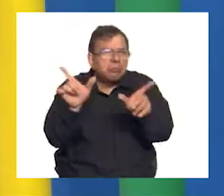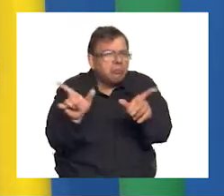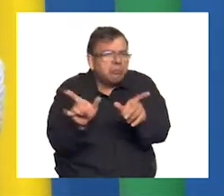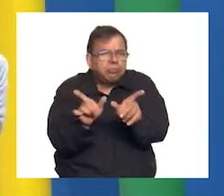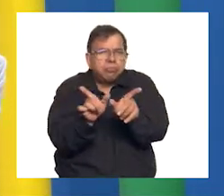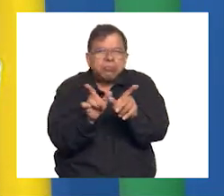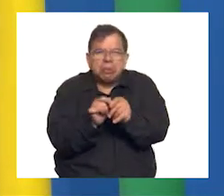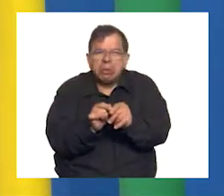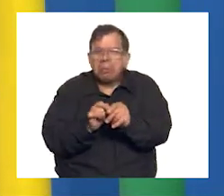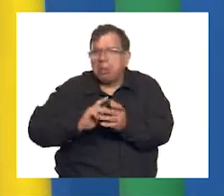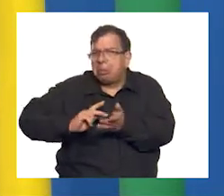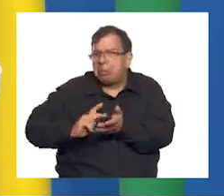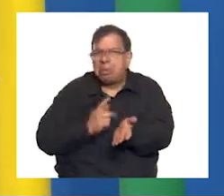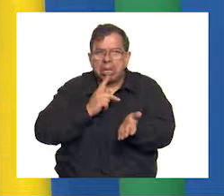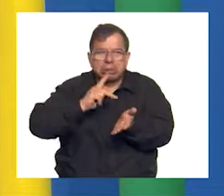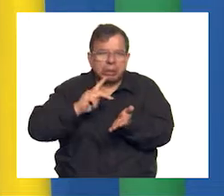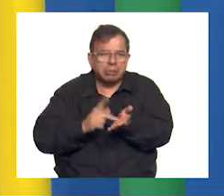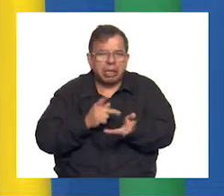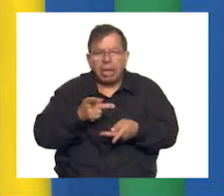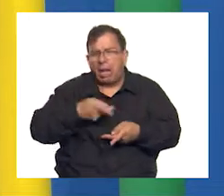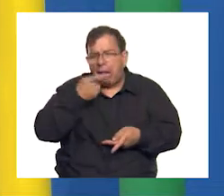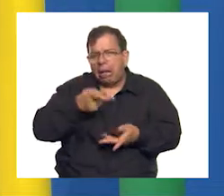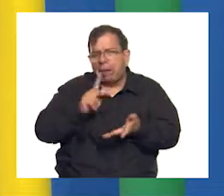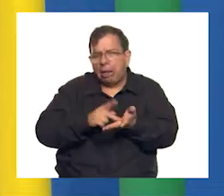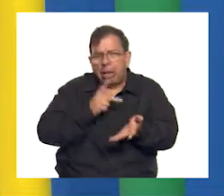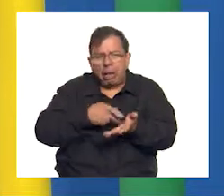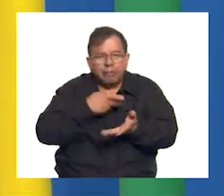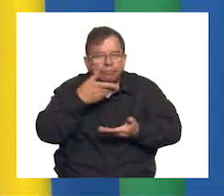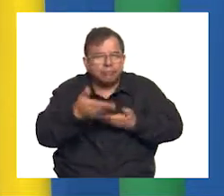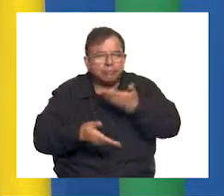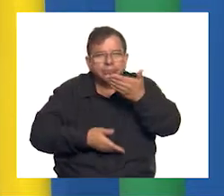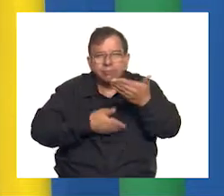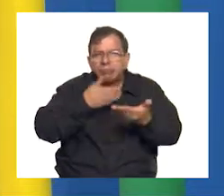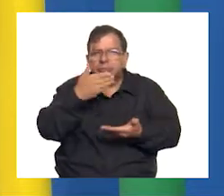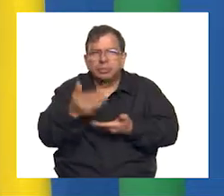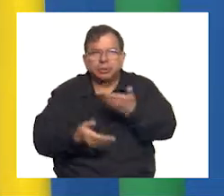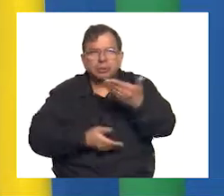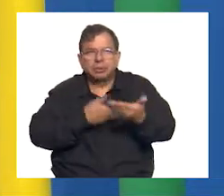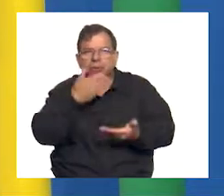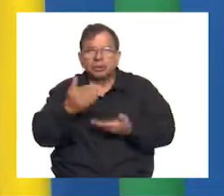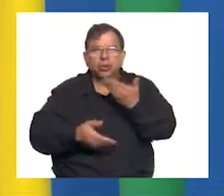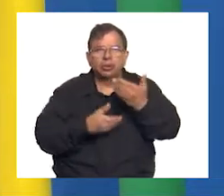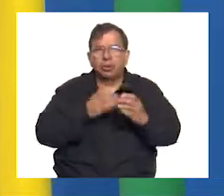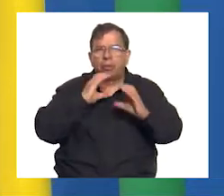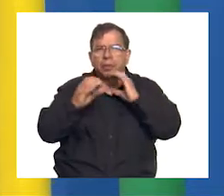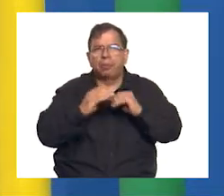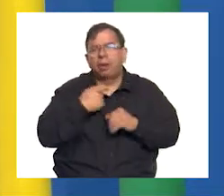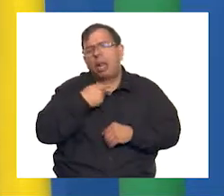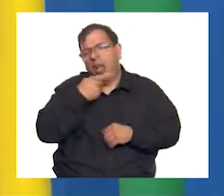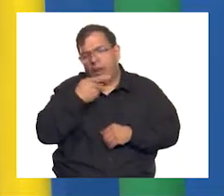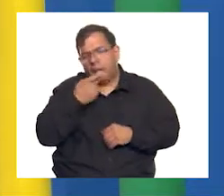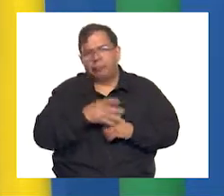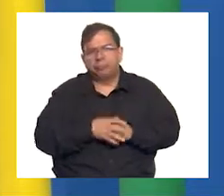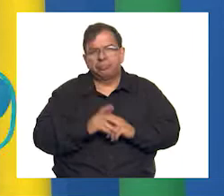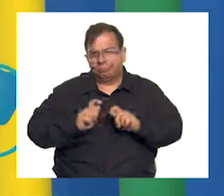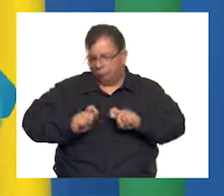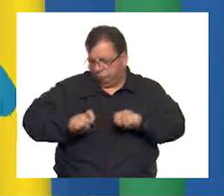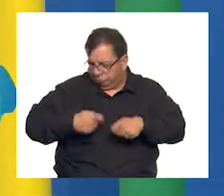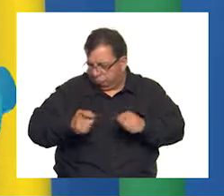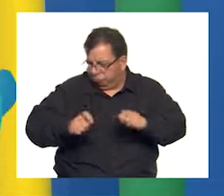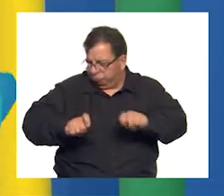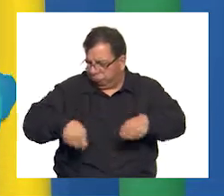contar innumerables veces y así aprender y comunicar a través de la oralidad. Así es como se pasan